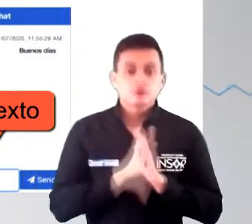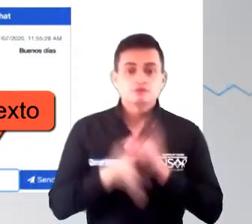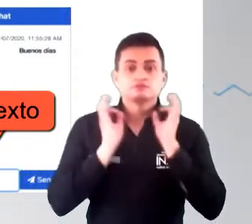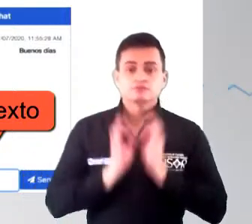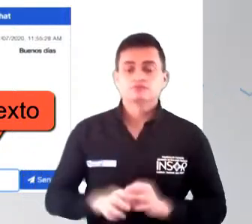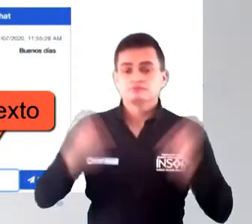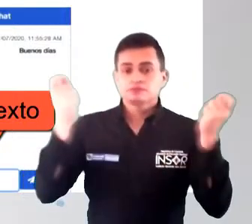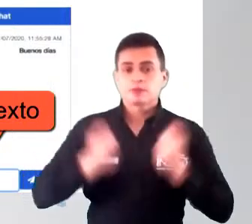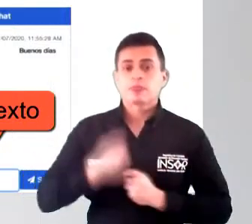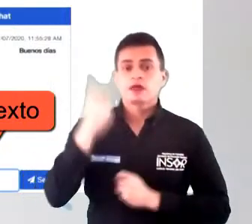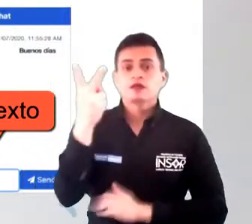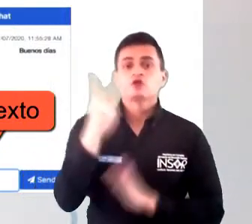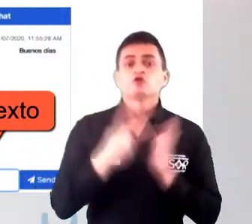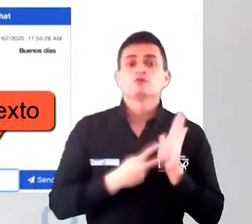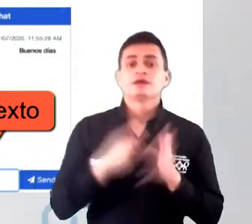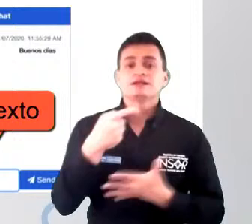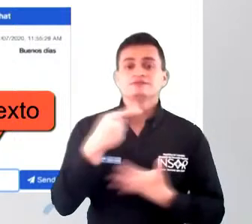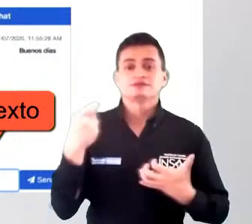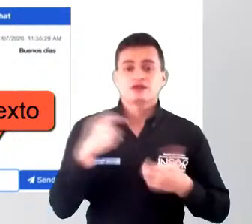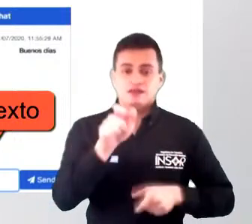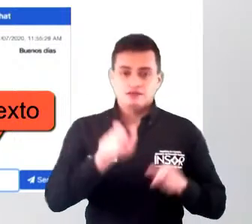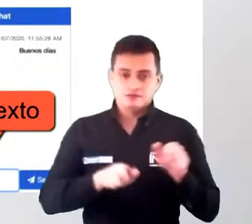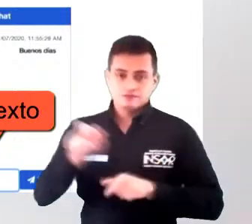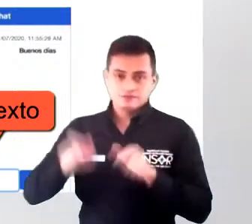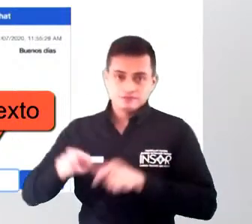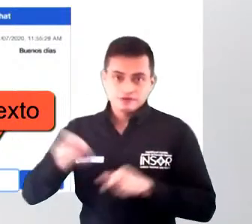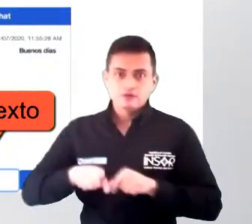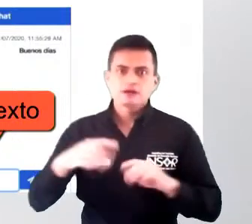personas conectadas en la plataforma.